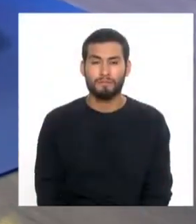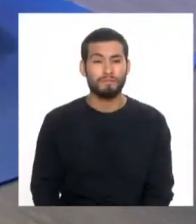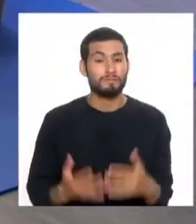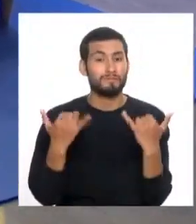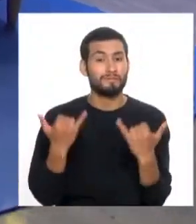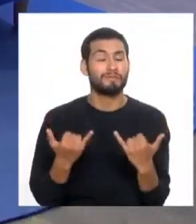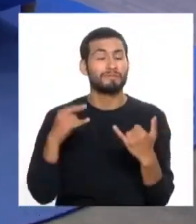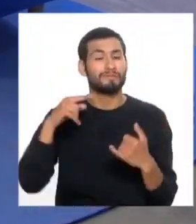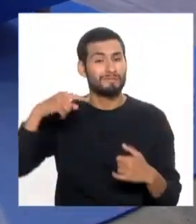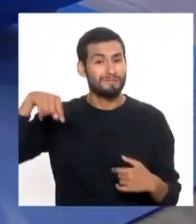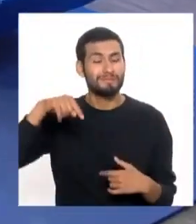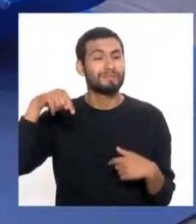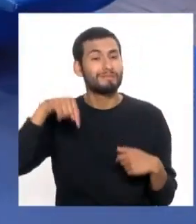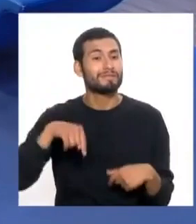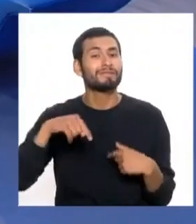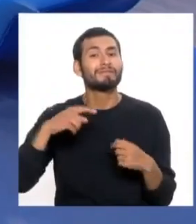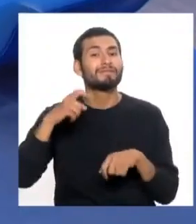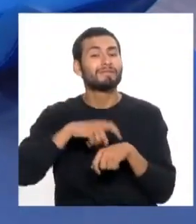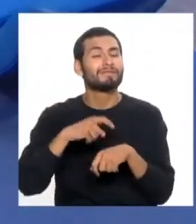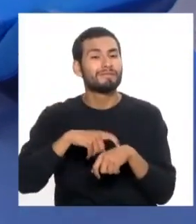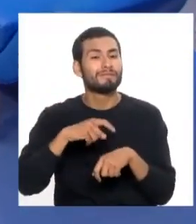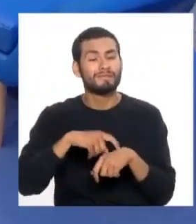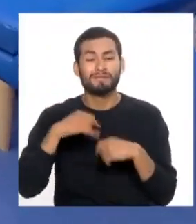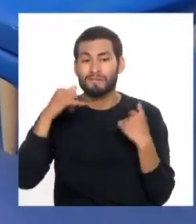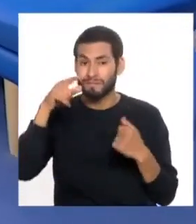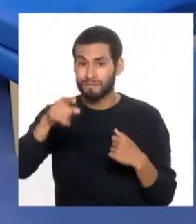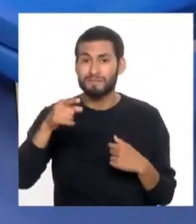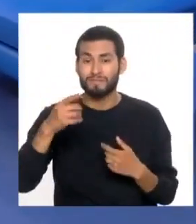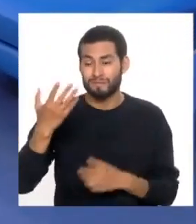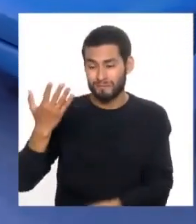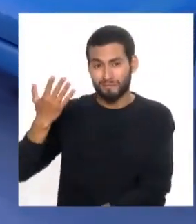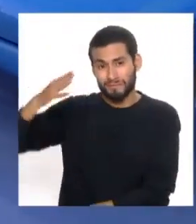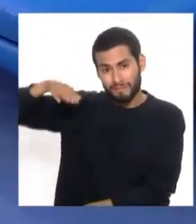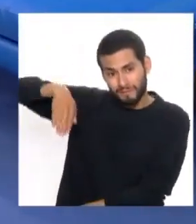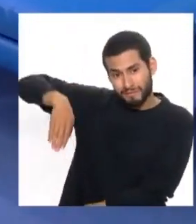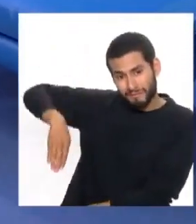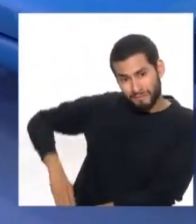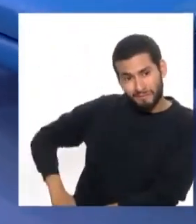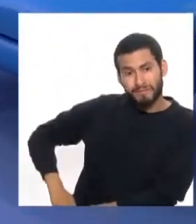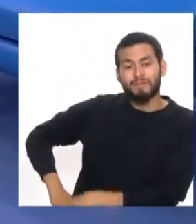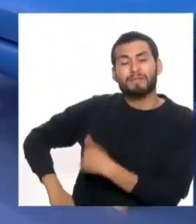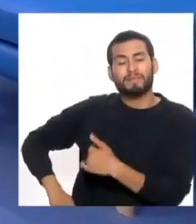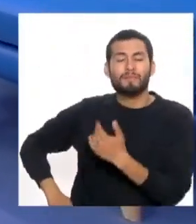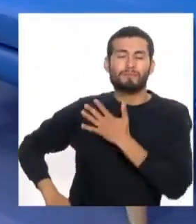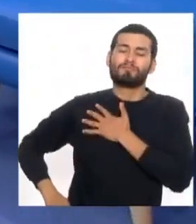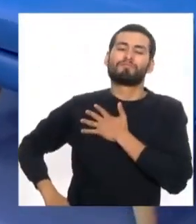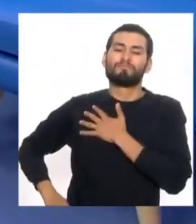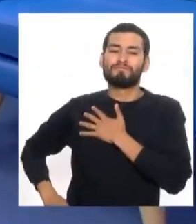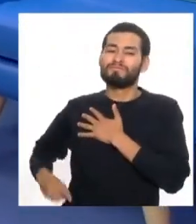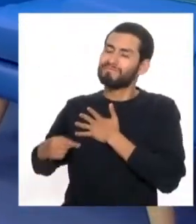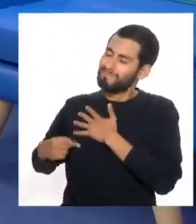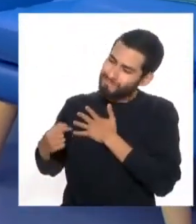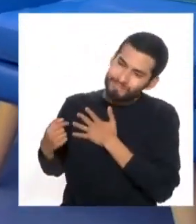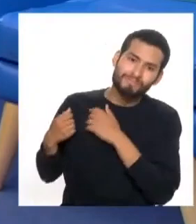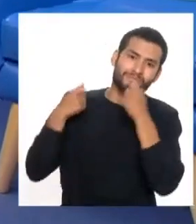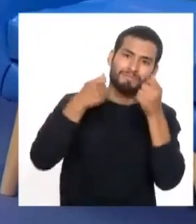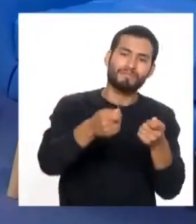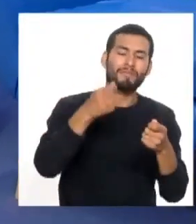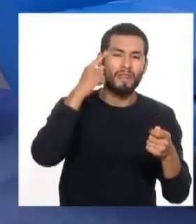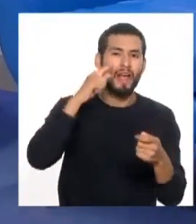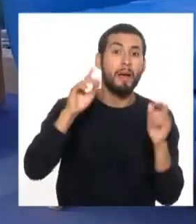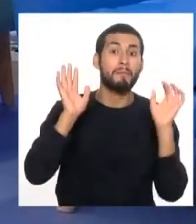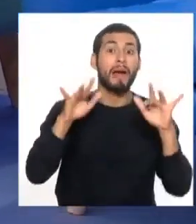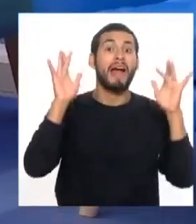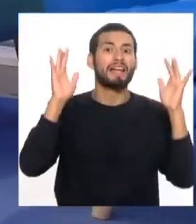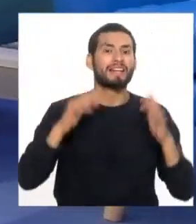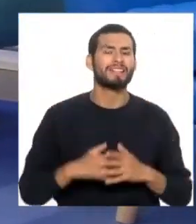Ya estamos de regreso y es el momento que te metas la mano en el bolsillo y la otra al corazón para que colabores con magia. Bueno, y